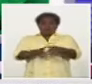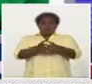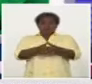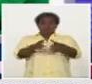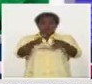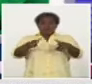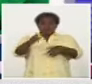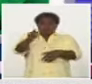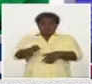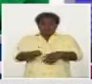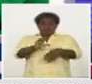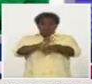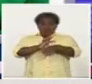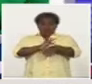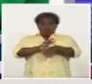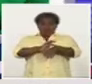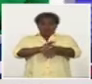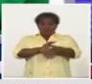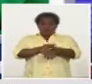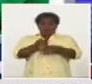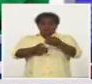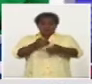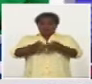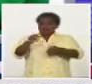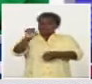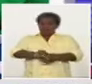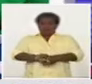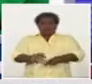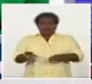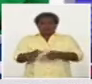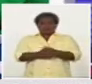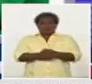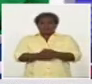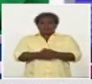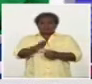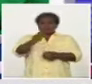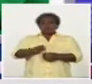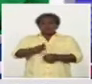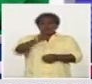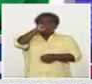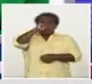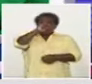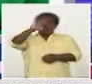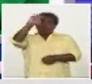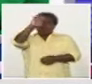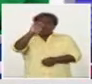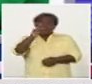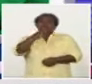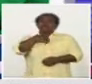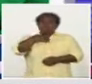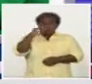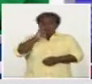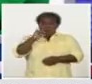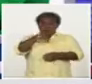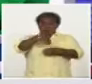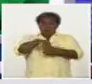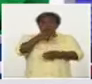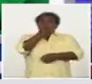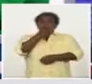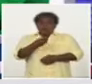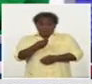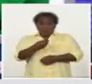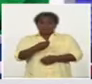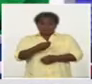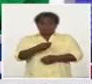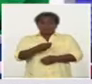que adquieren la enfermedad. Ya no solo pacientes mayores y con comorbilidades, sino también